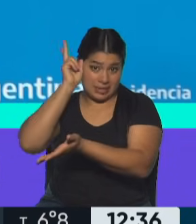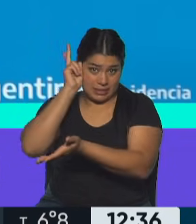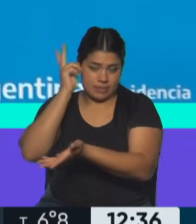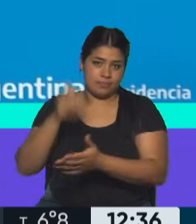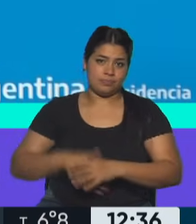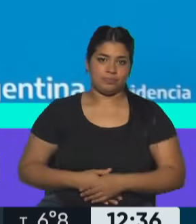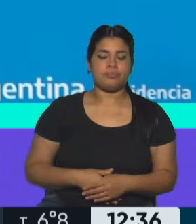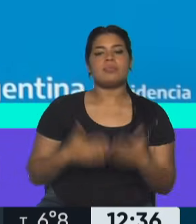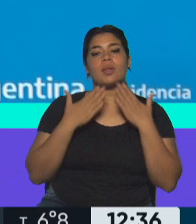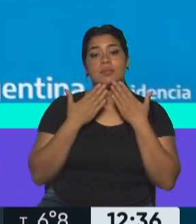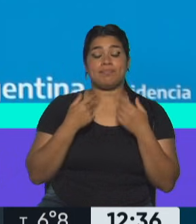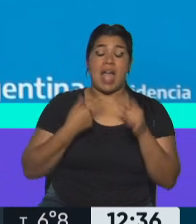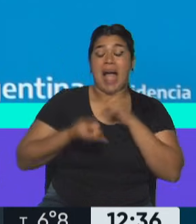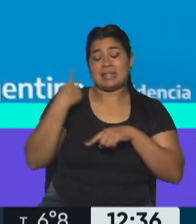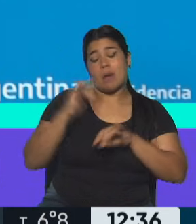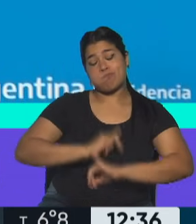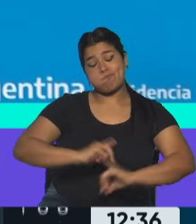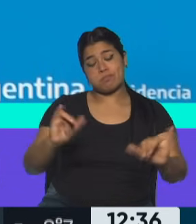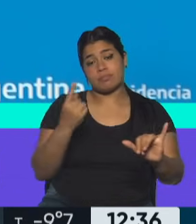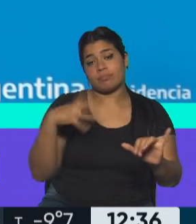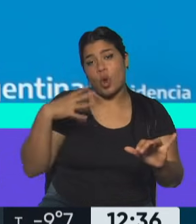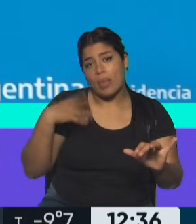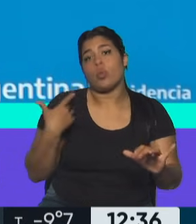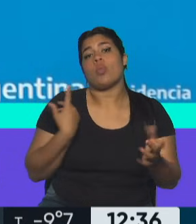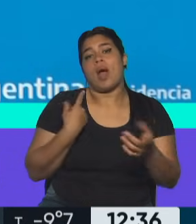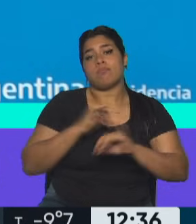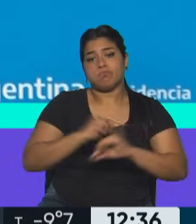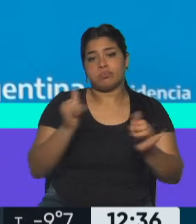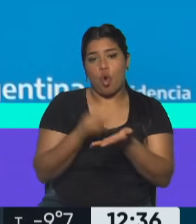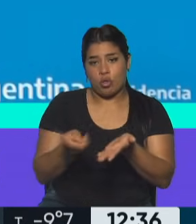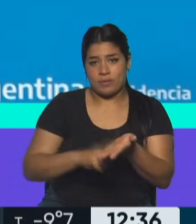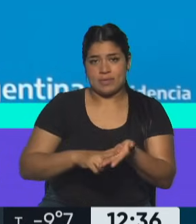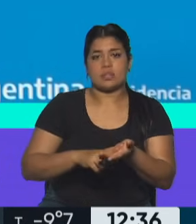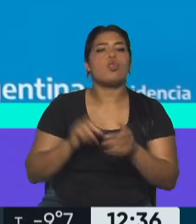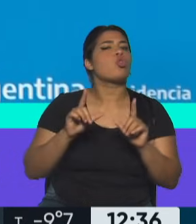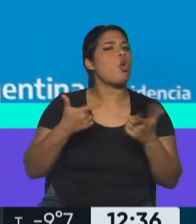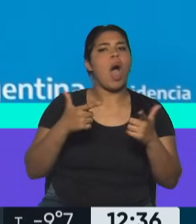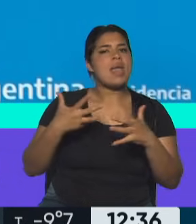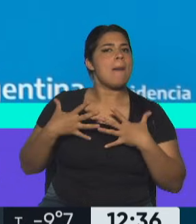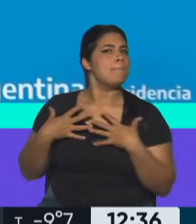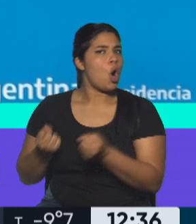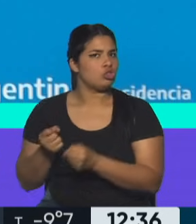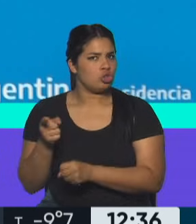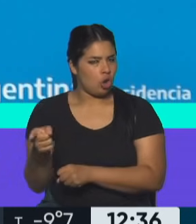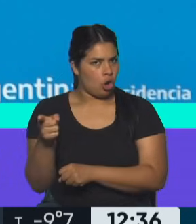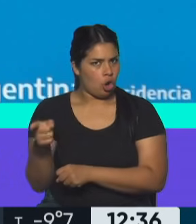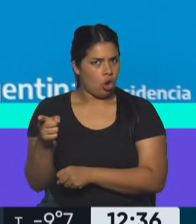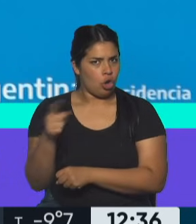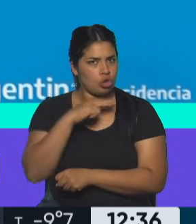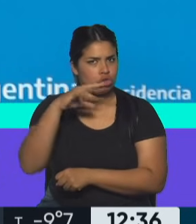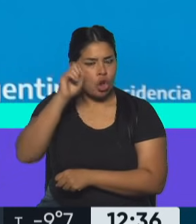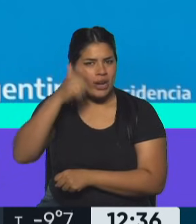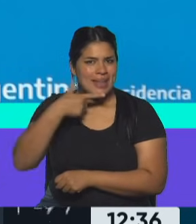gracias. Aclaré ayer, pero lo vuelvo a aclarar por si no estaban todos presentes. No se hizo una defensa de Jones Guala. En los términos